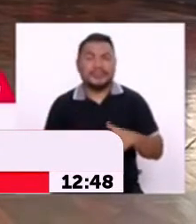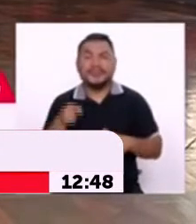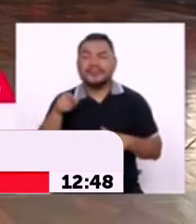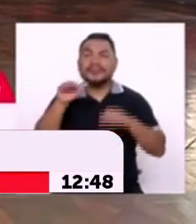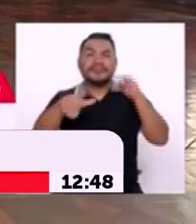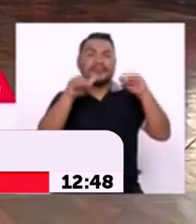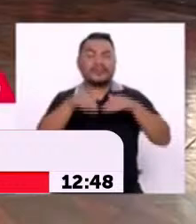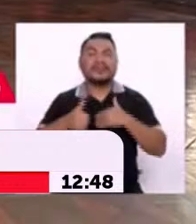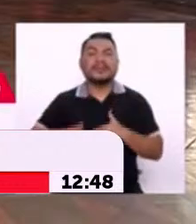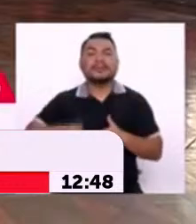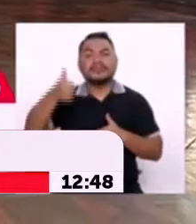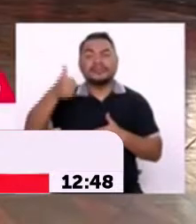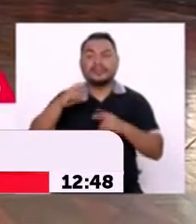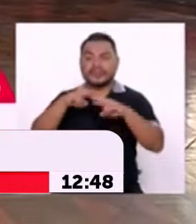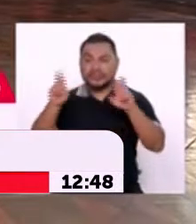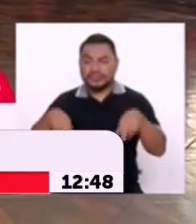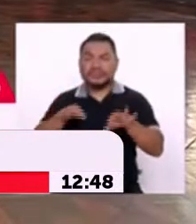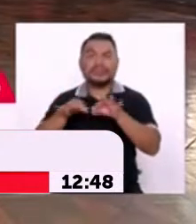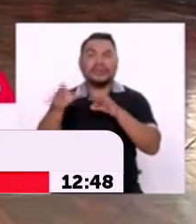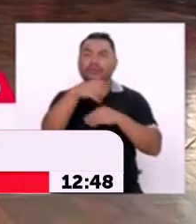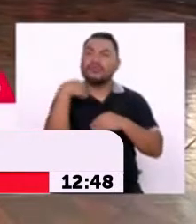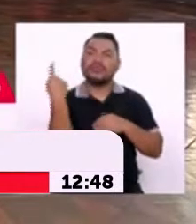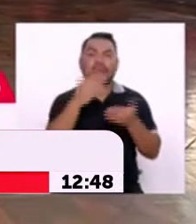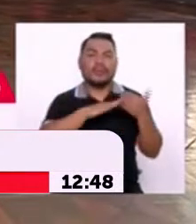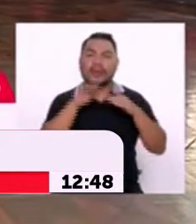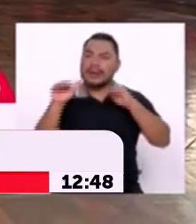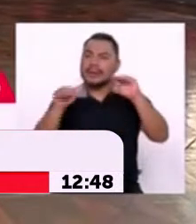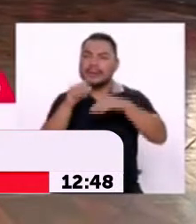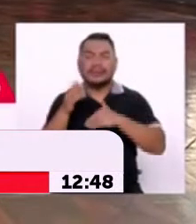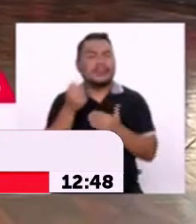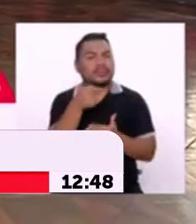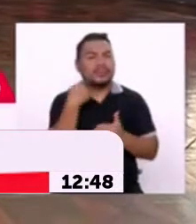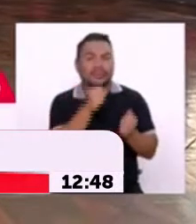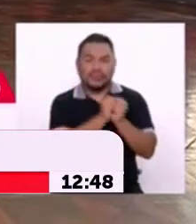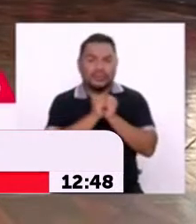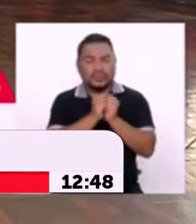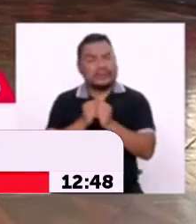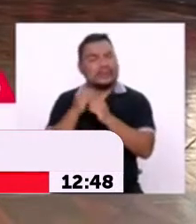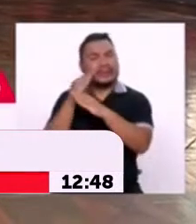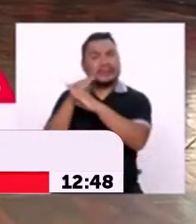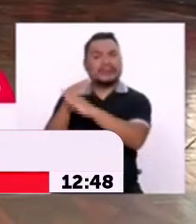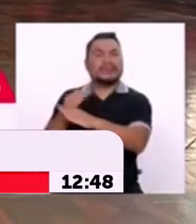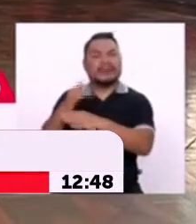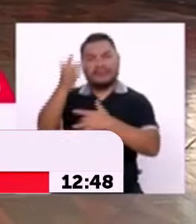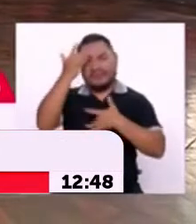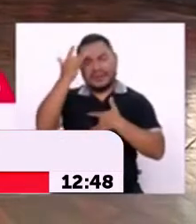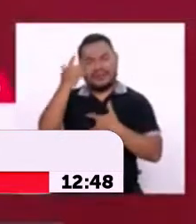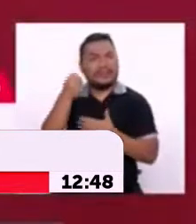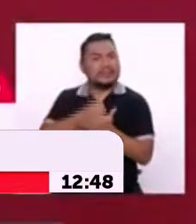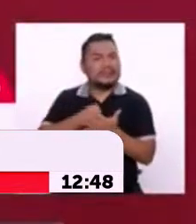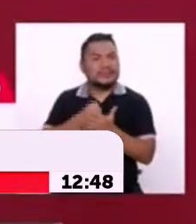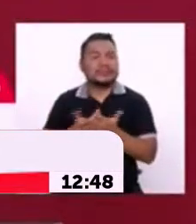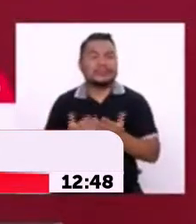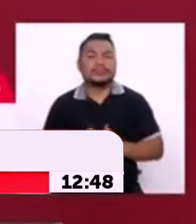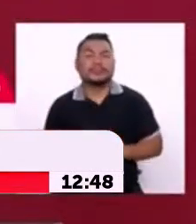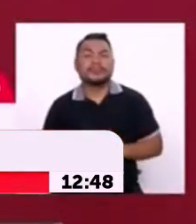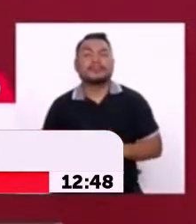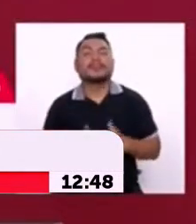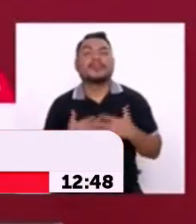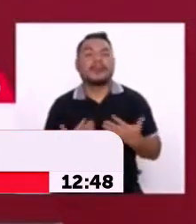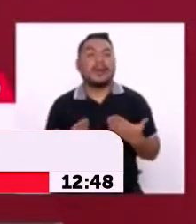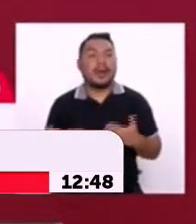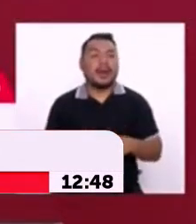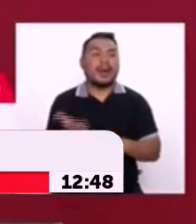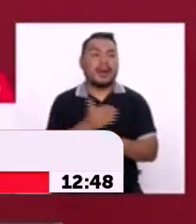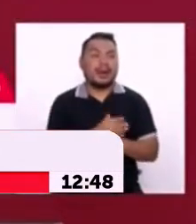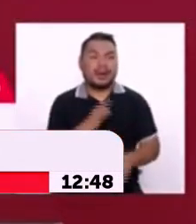autoridades regionales y locales y a toda la población para enfrentar juntos a esta enfermedad.